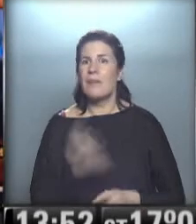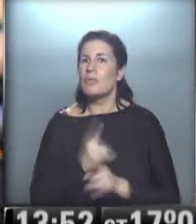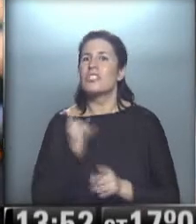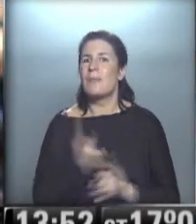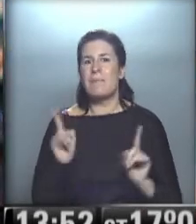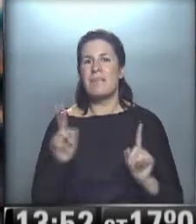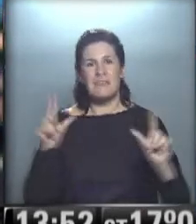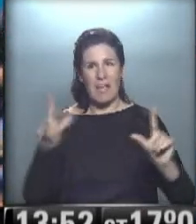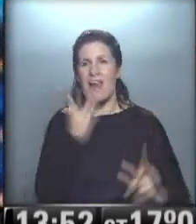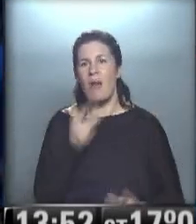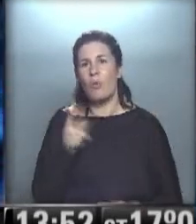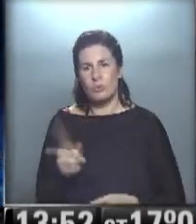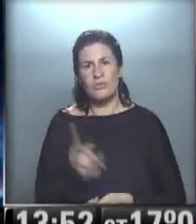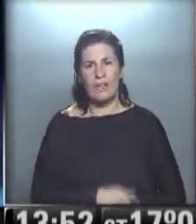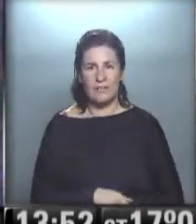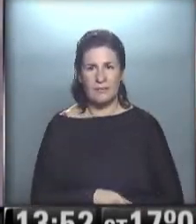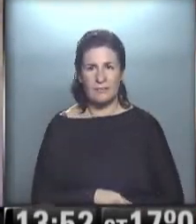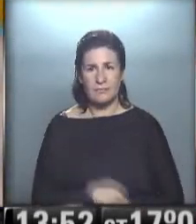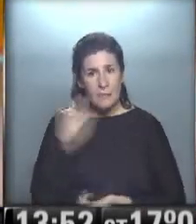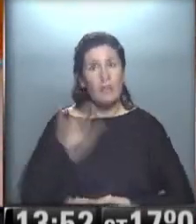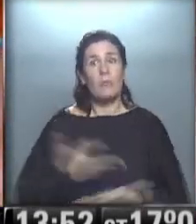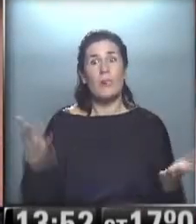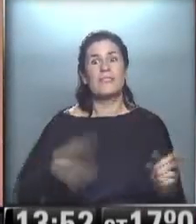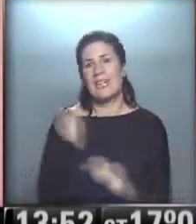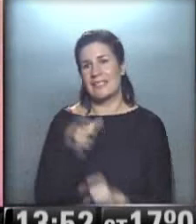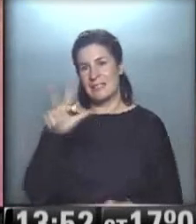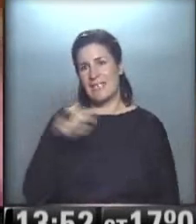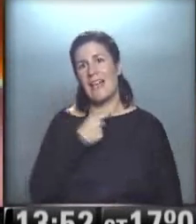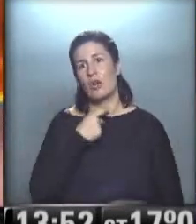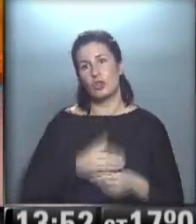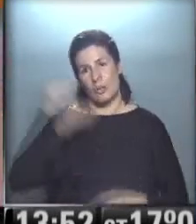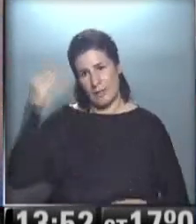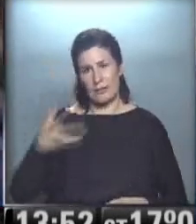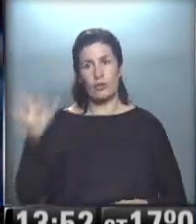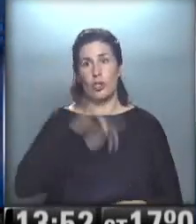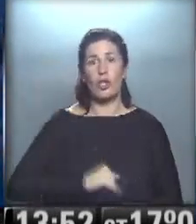gustó. La muestra va a estar expuesta hasta el 3 de agosto, todos los días de 12